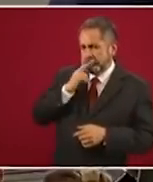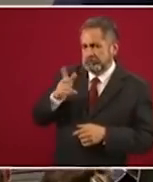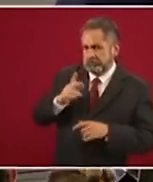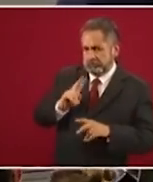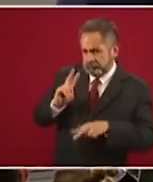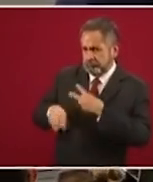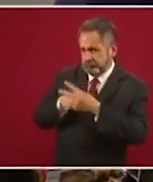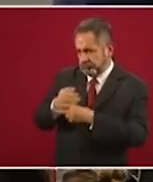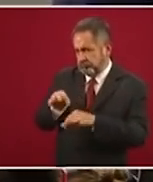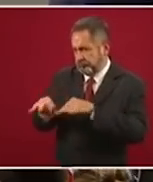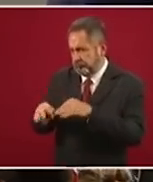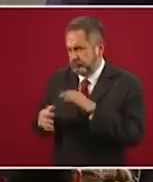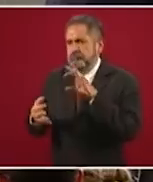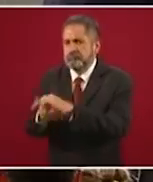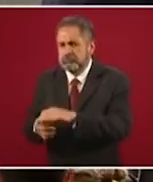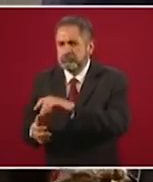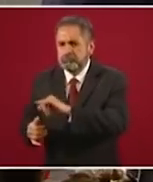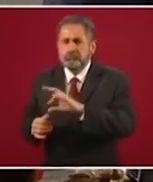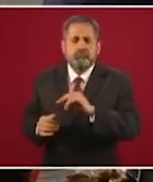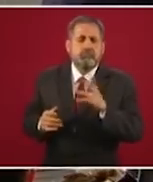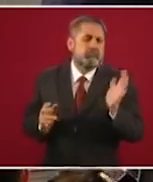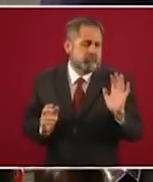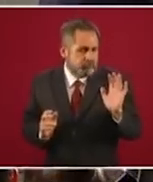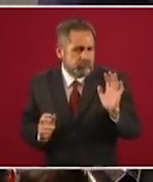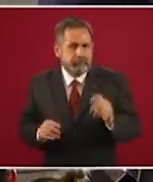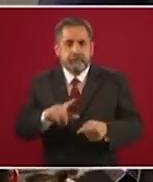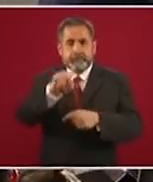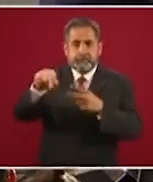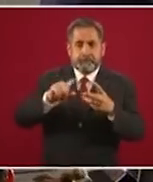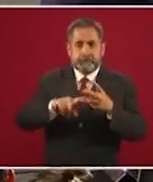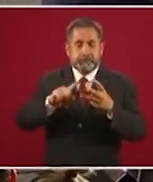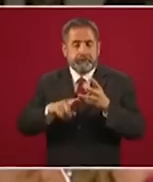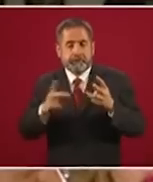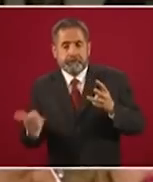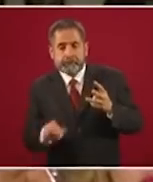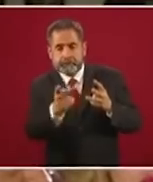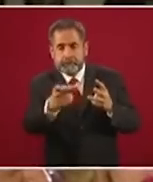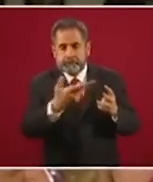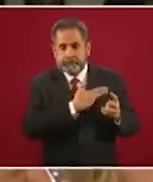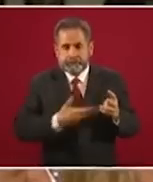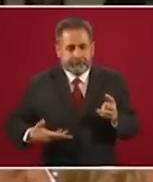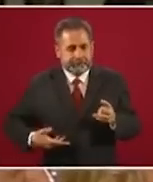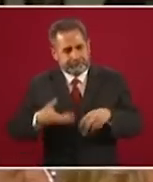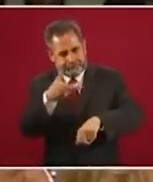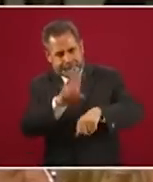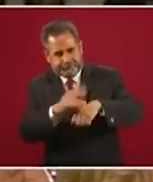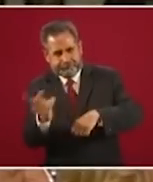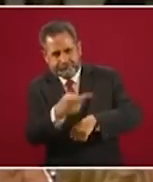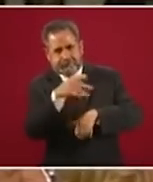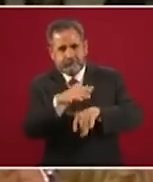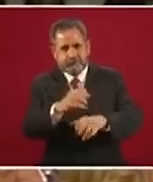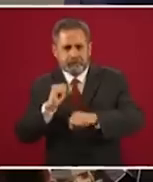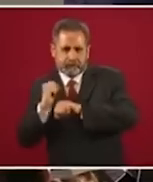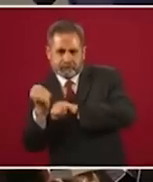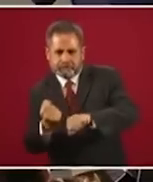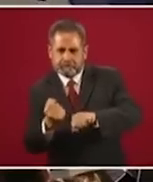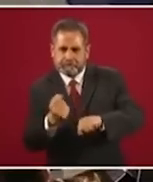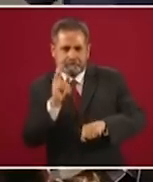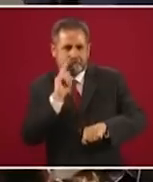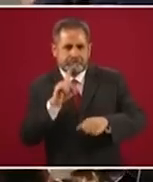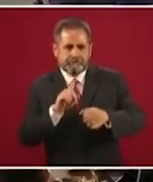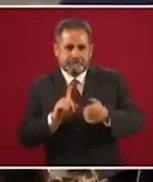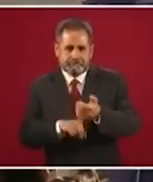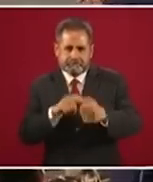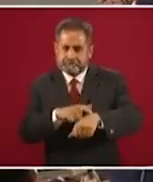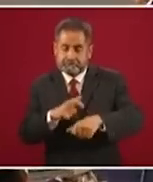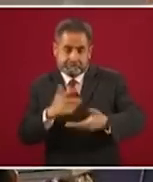Social. Gracias. Muchas gracias. Si me permiten, después al presidente le quisiera hacer una pregunta sobre béisbol en particular, señor presidente, si hay tiempo.